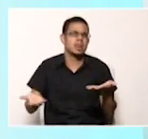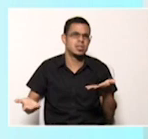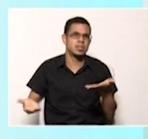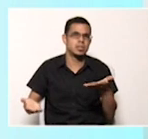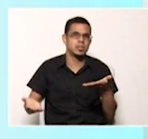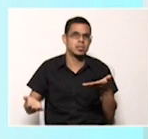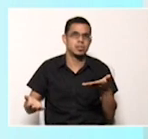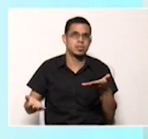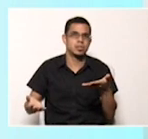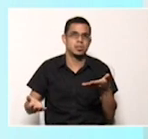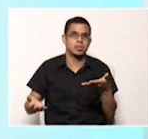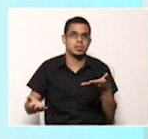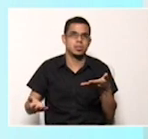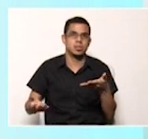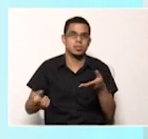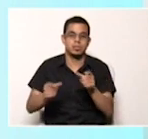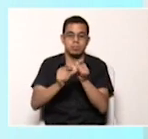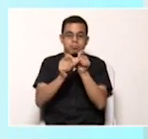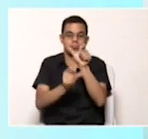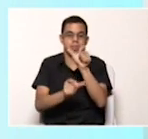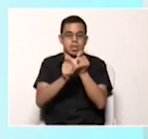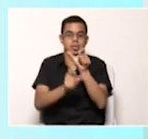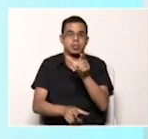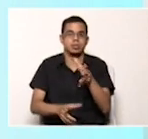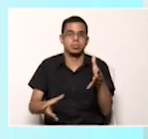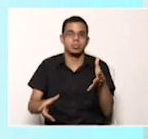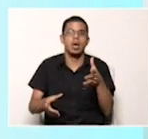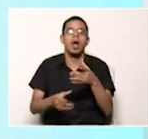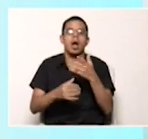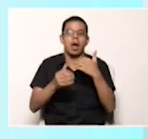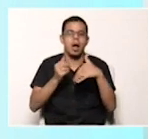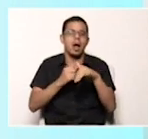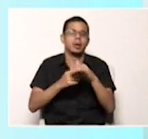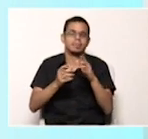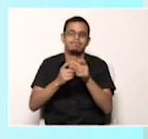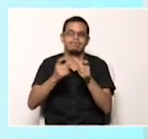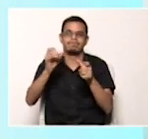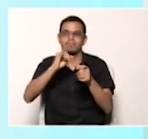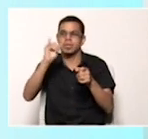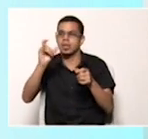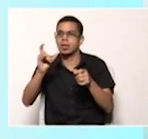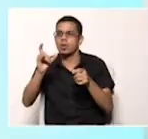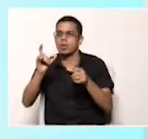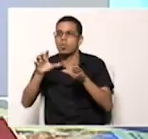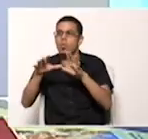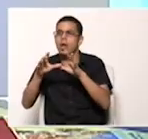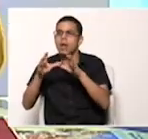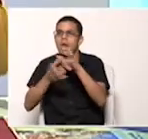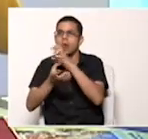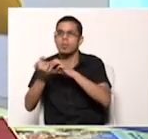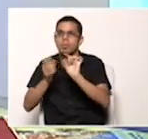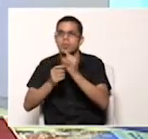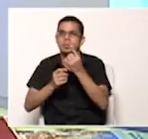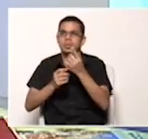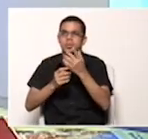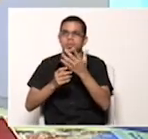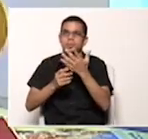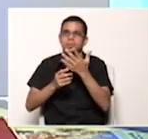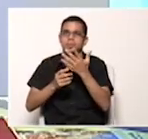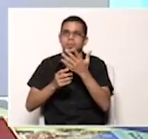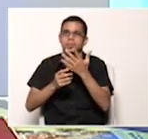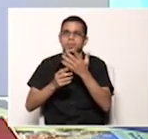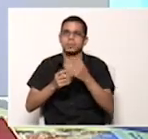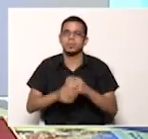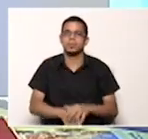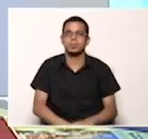ocurriendo. En el tronco va el problema principal, qué está ocurriendo, y en las ramas y